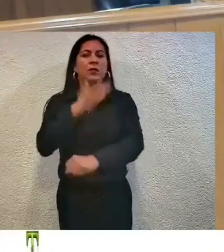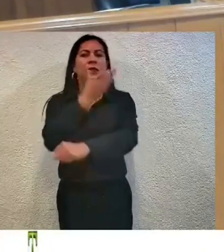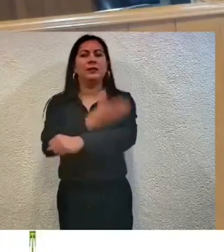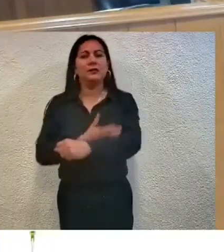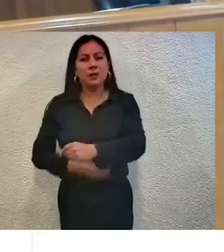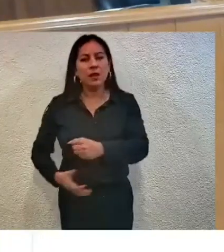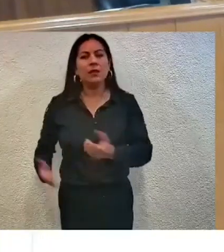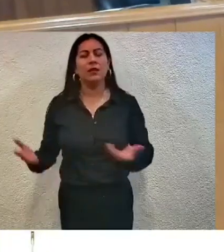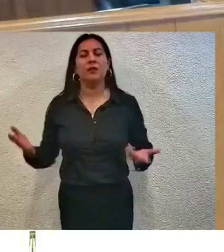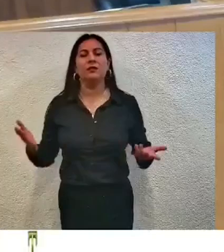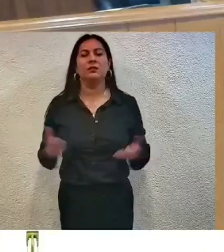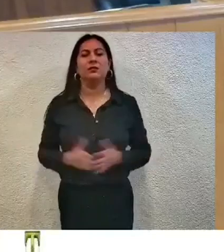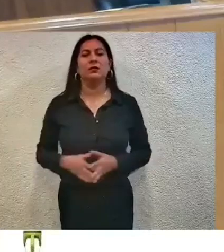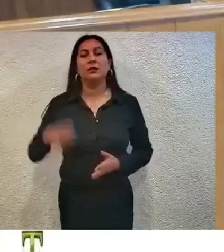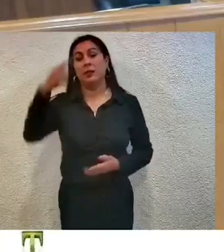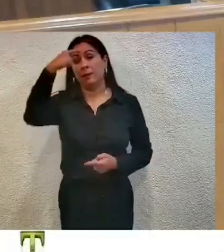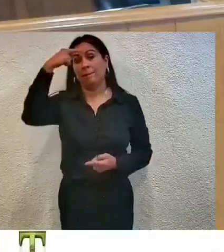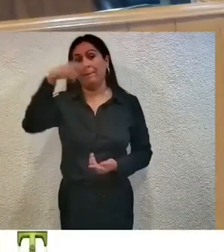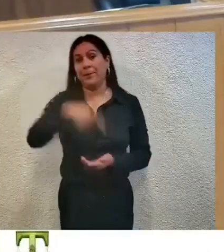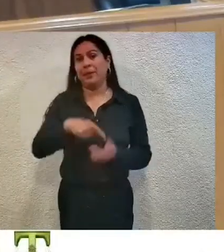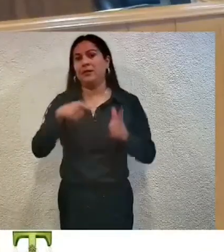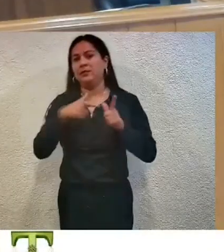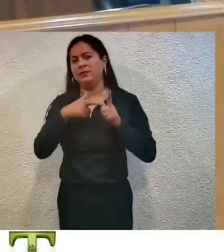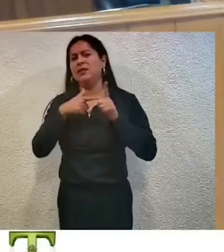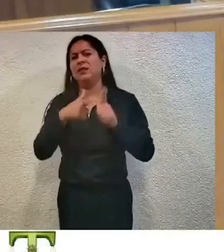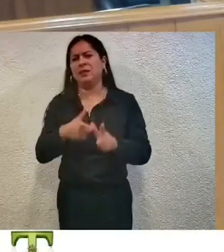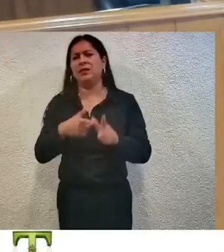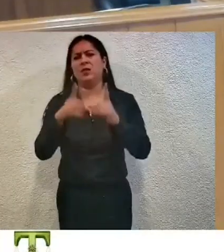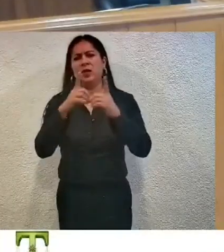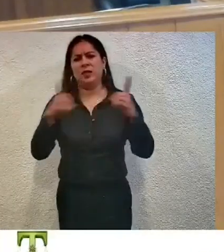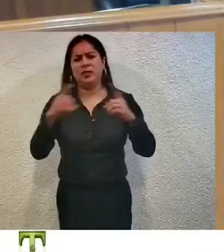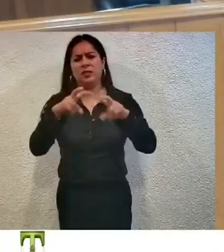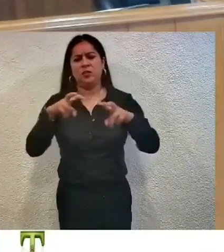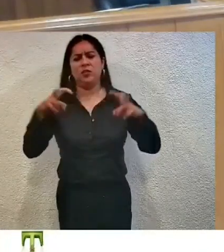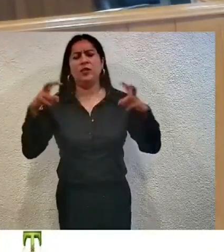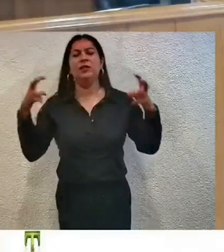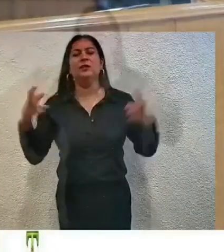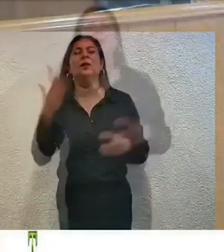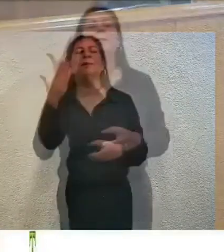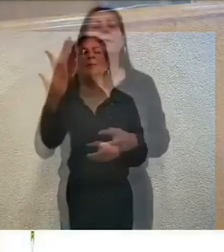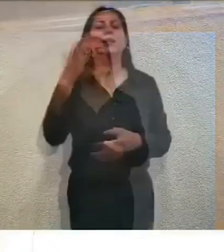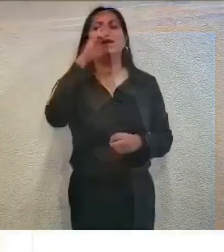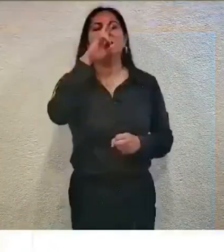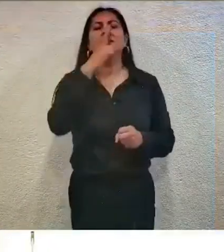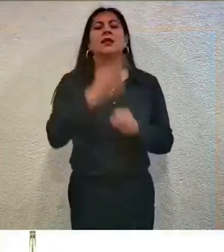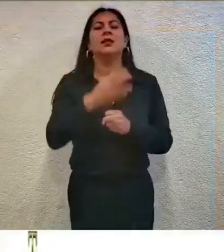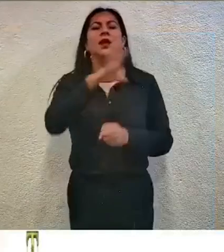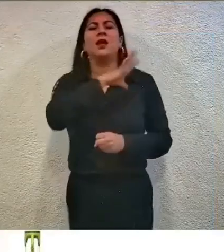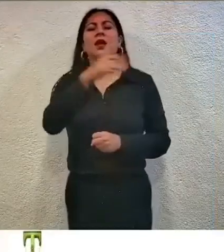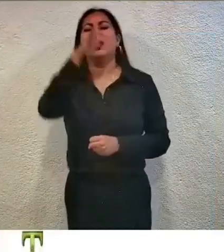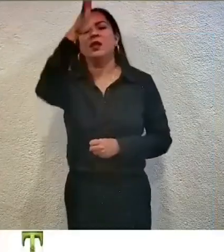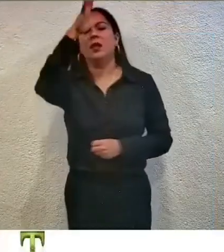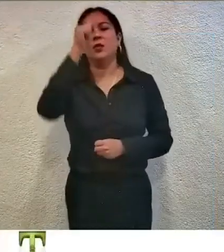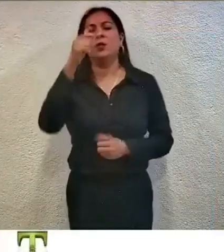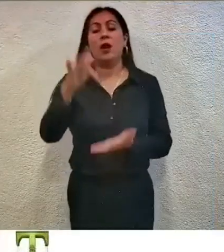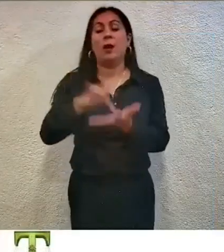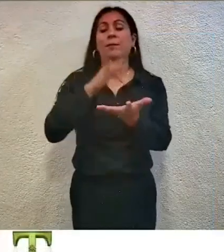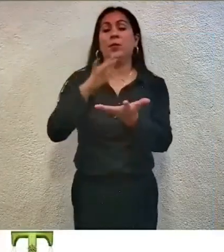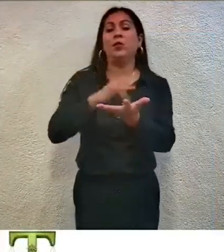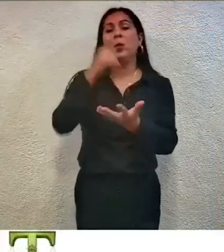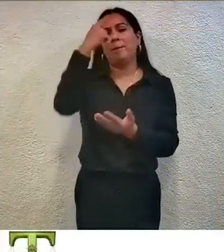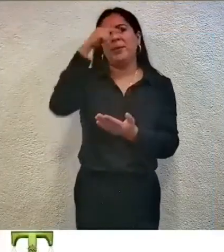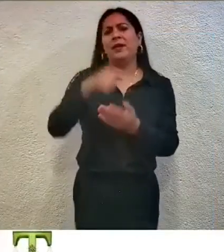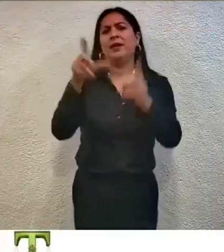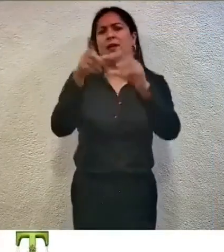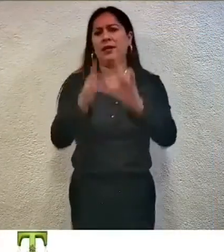Vuelvo a saludar, muy buenas tardes. Buenas tardes. Y para continuar con el desarrollo de esta sesión, solicito a la Secretaría